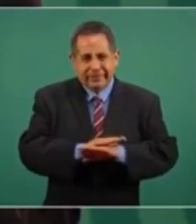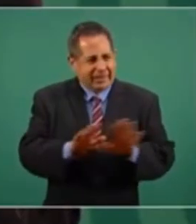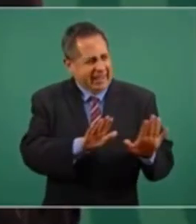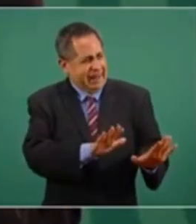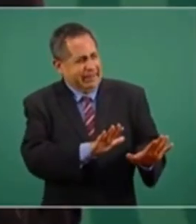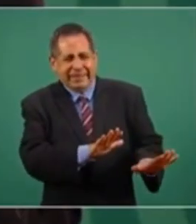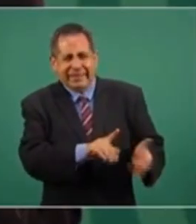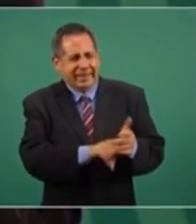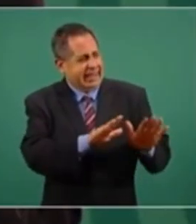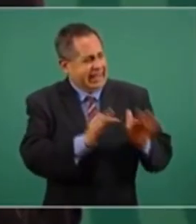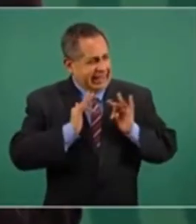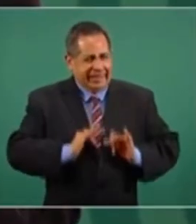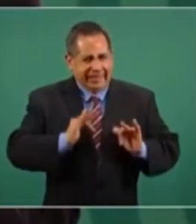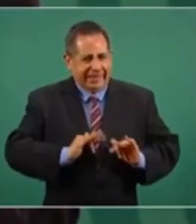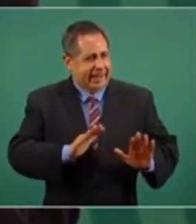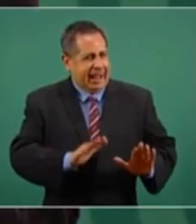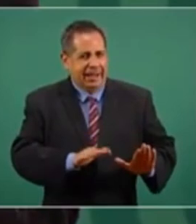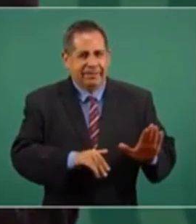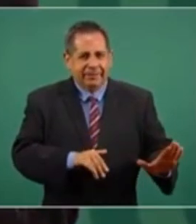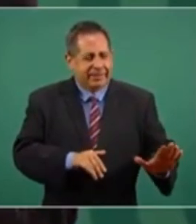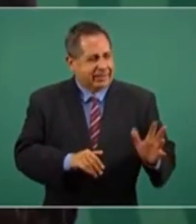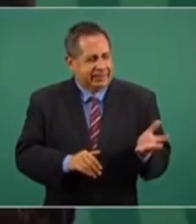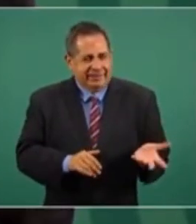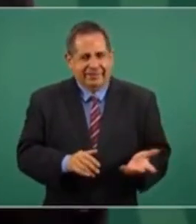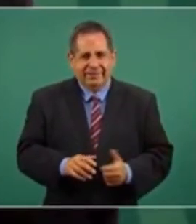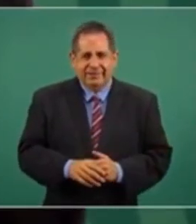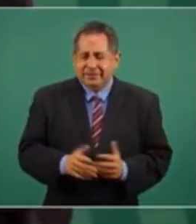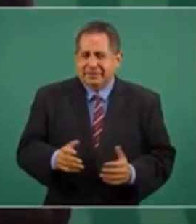serenen, tranquilícense.